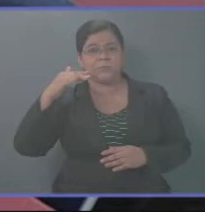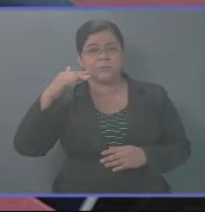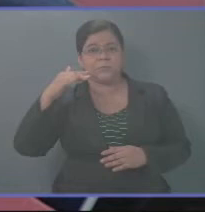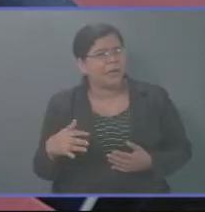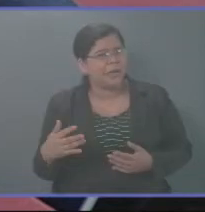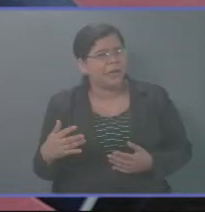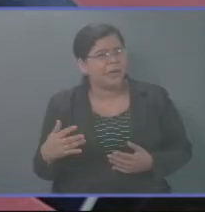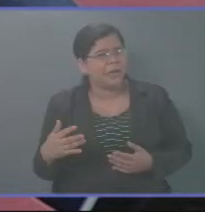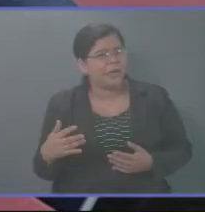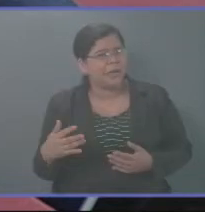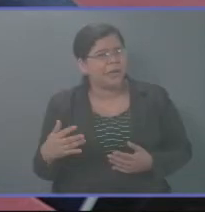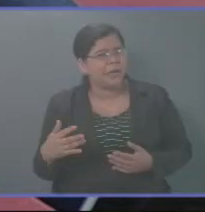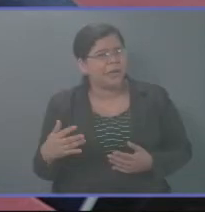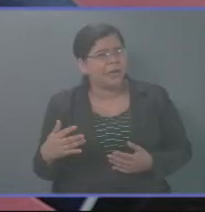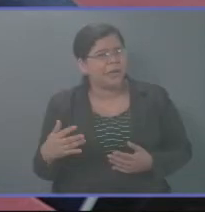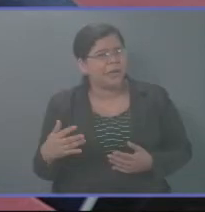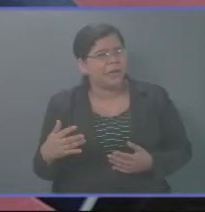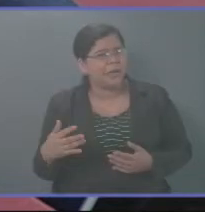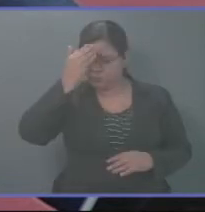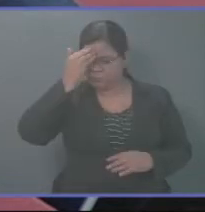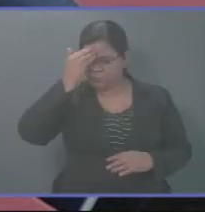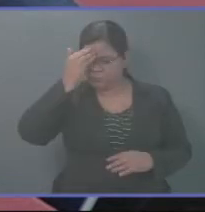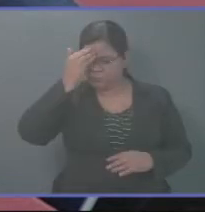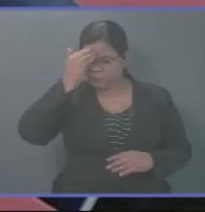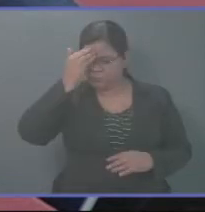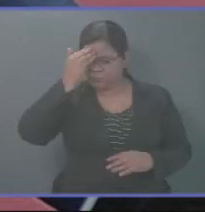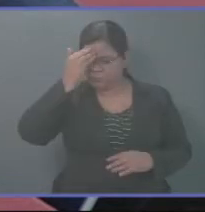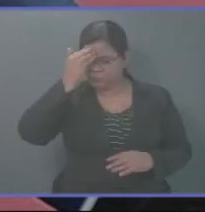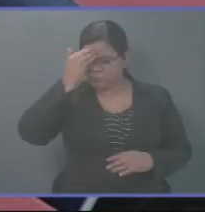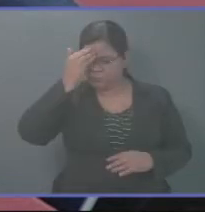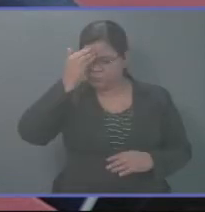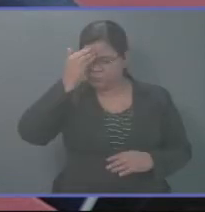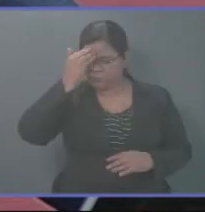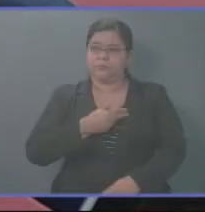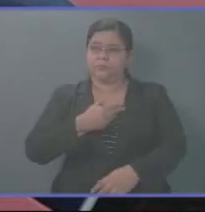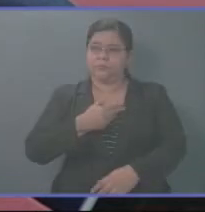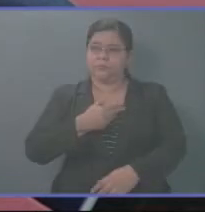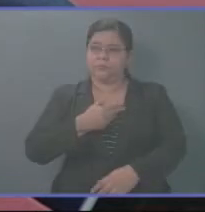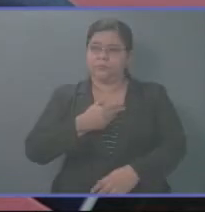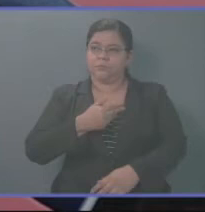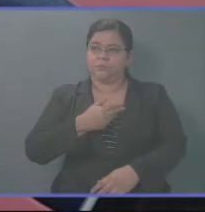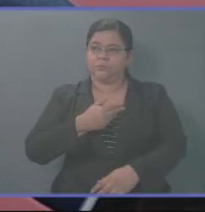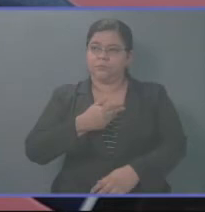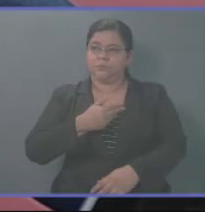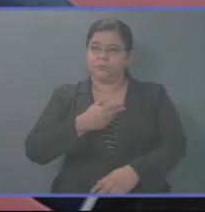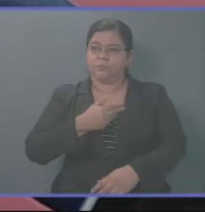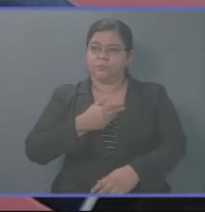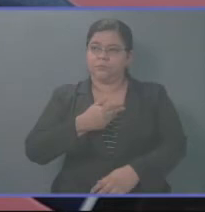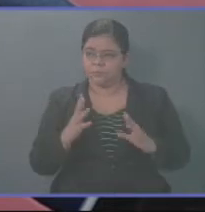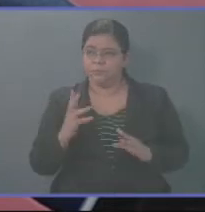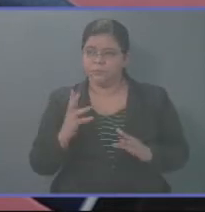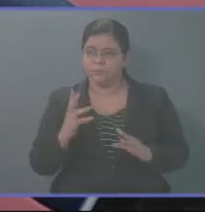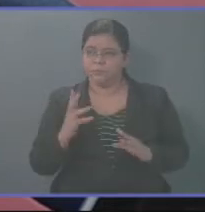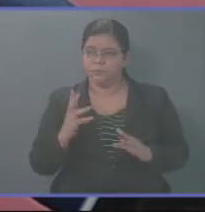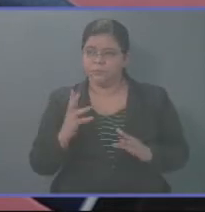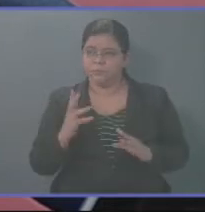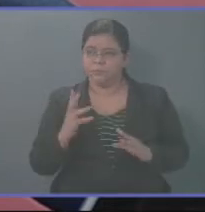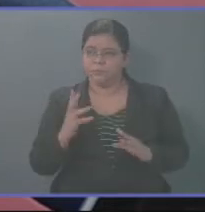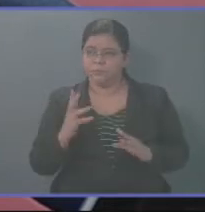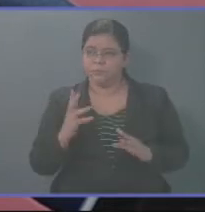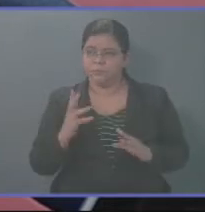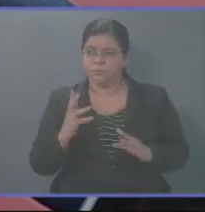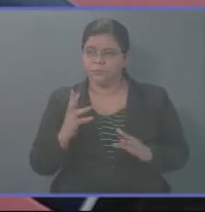Partiendo de esos puntos, es que nosotros como fracción legislativa de Arena hemos tomado la decisión